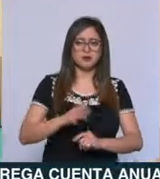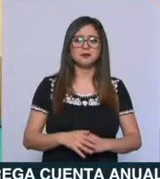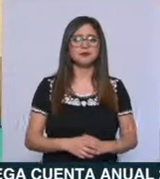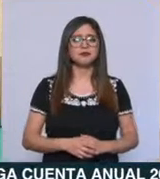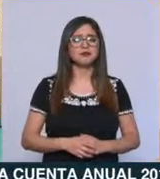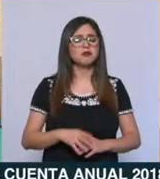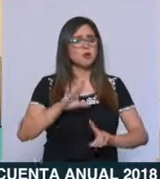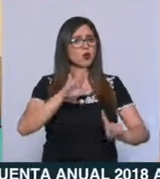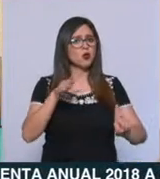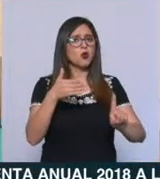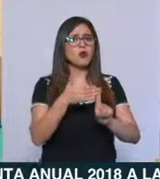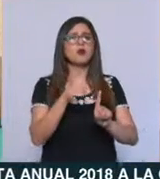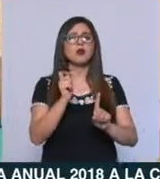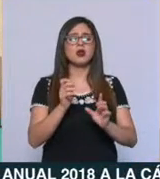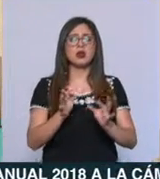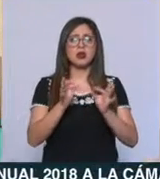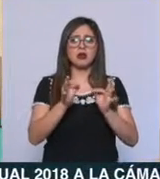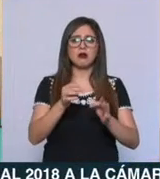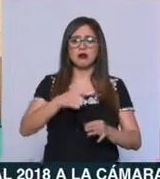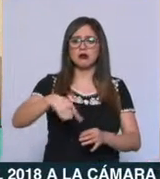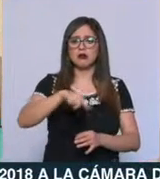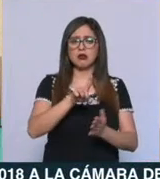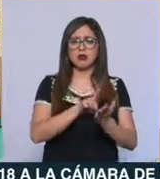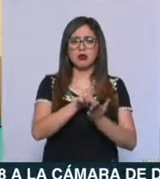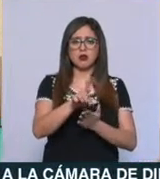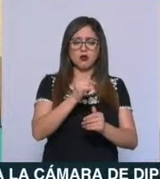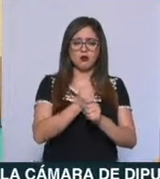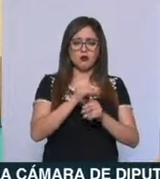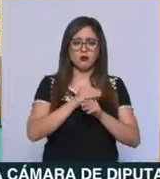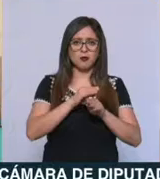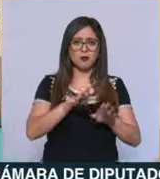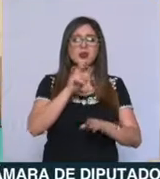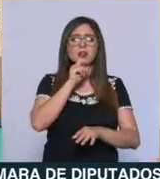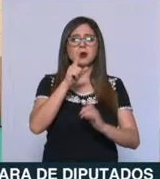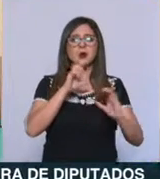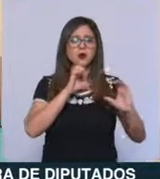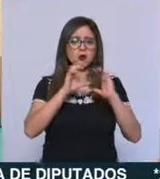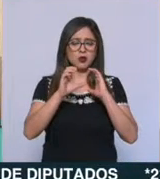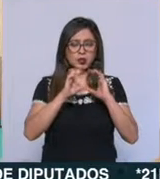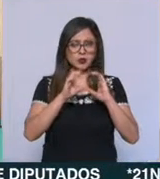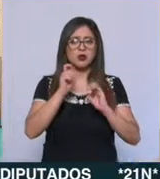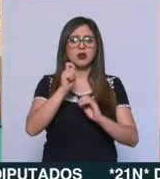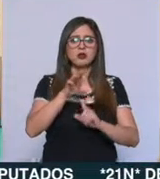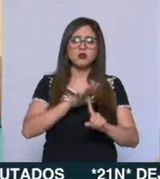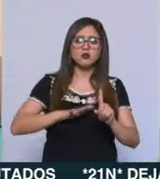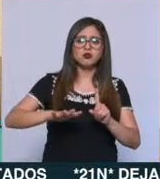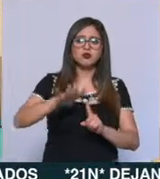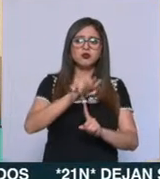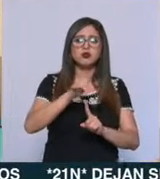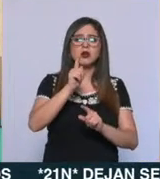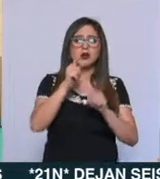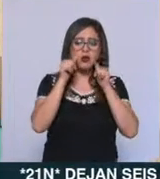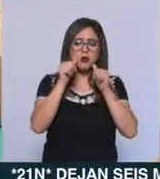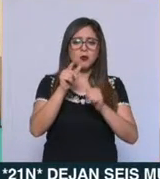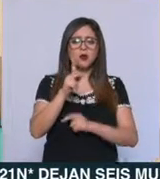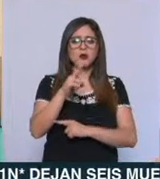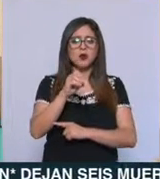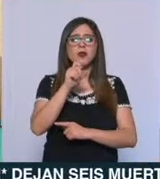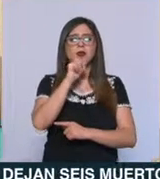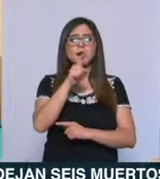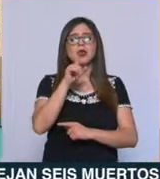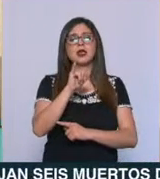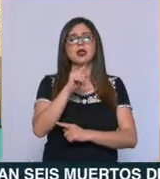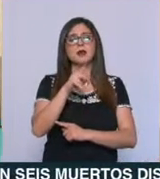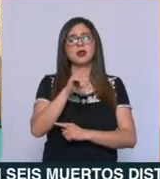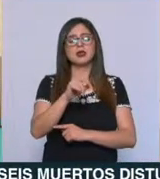como objeto garantizar el derecho a la información y comunicación, el carácter público del servicio, la independencia editorial,